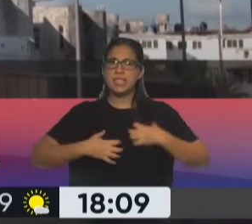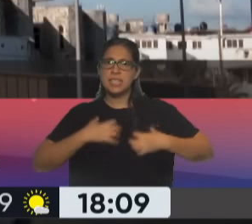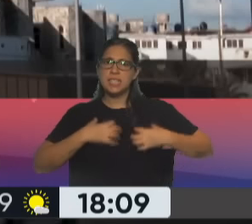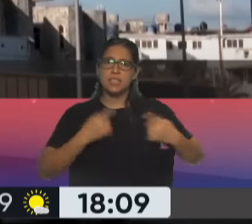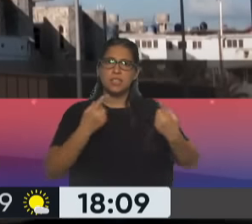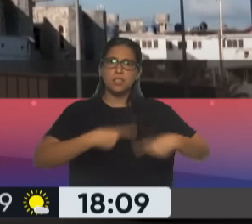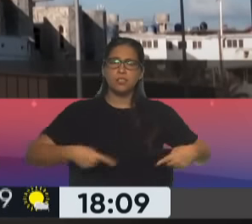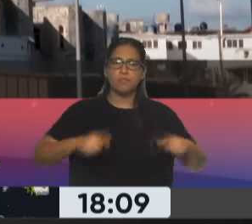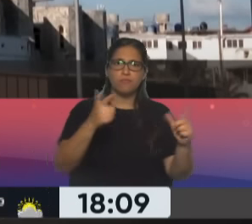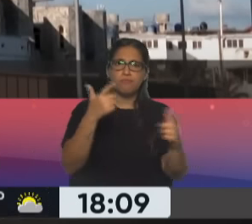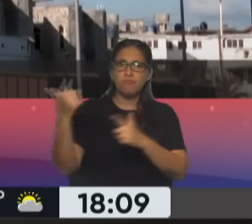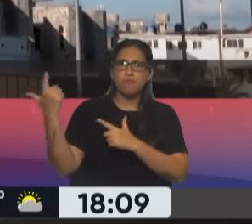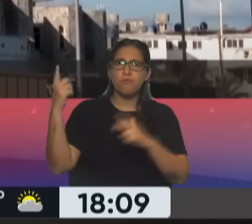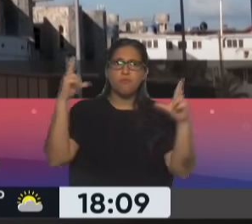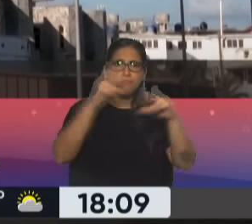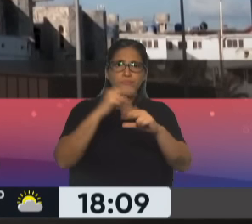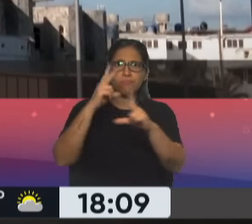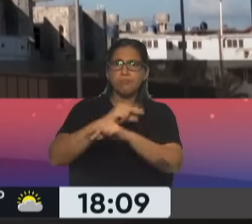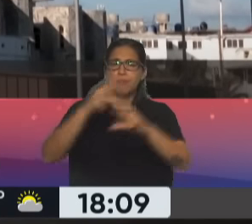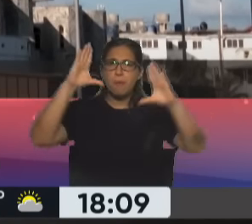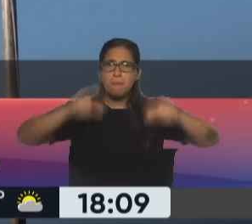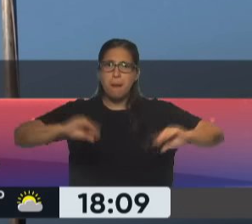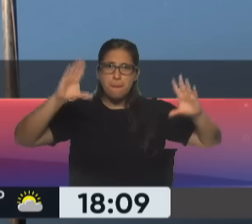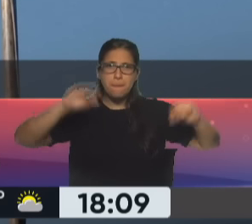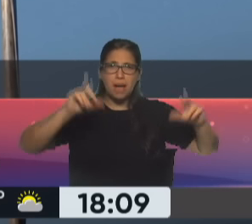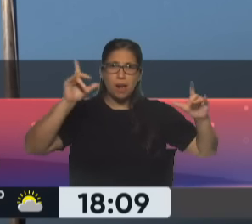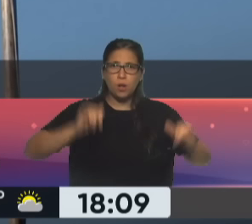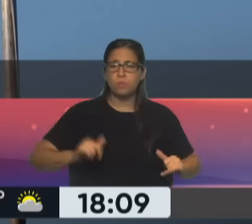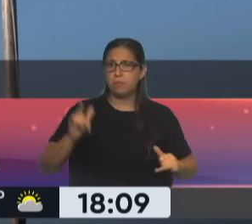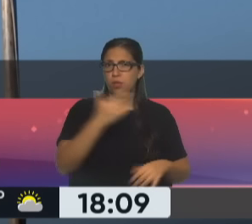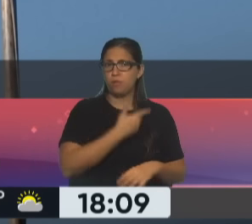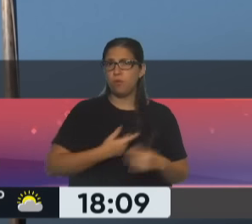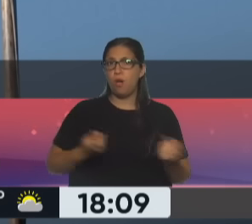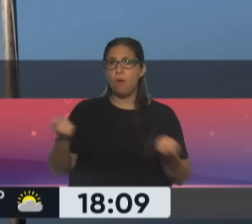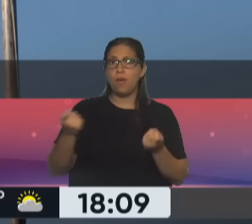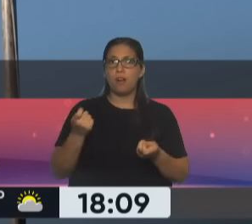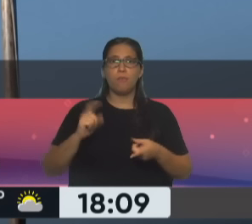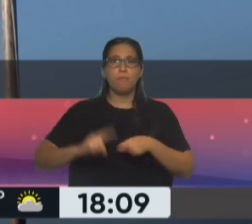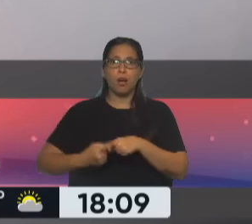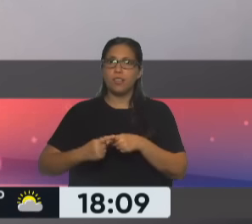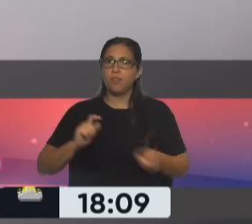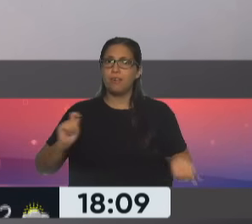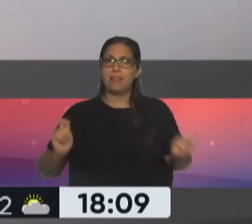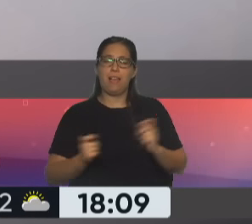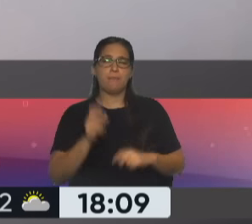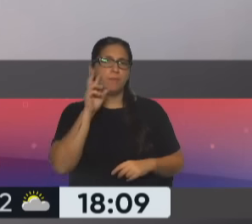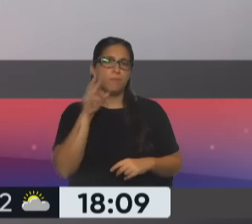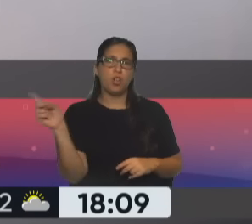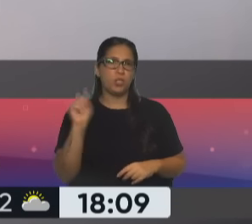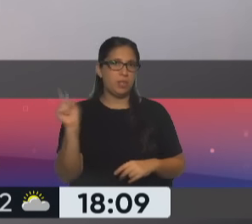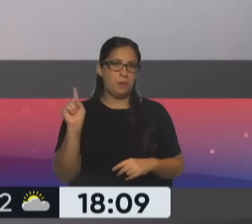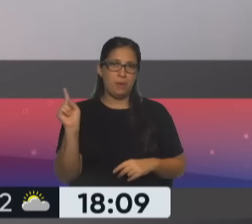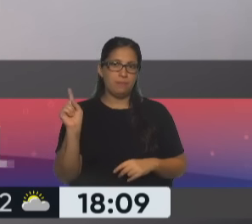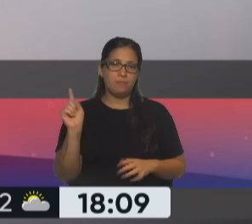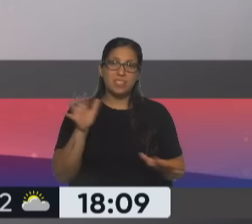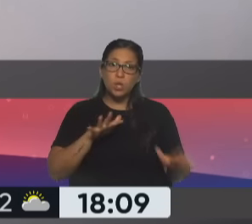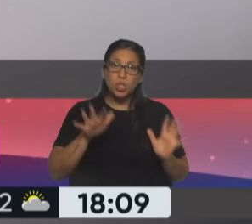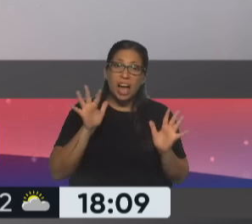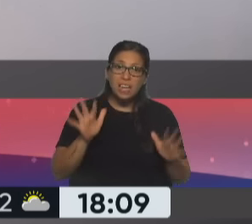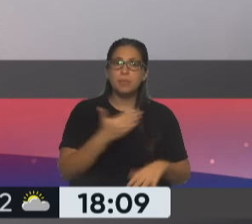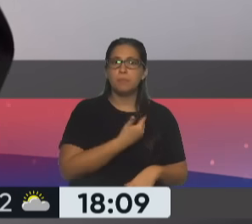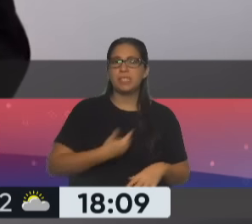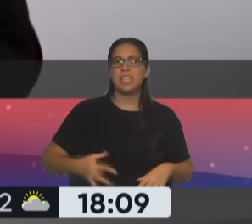los apagones, no se vislumbra un radical cambio político del sistema de gobierno. En este escenario, el presidente